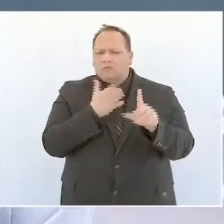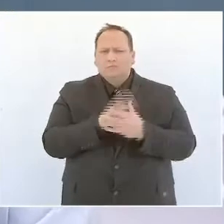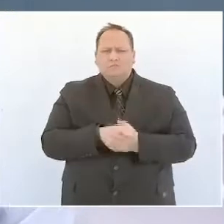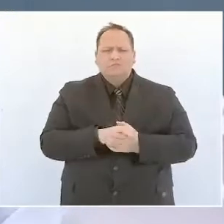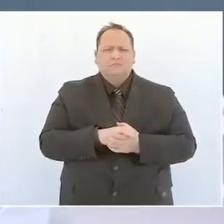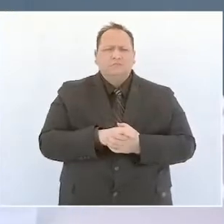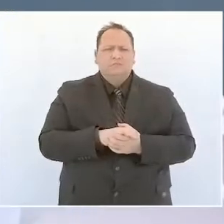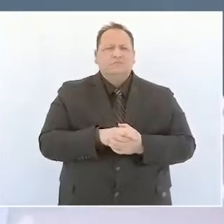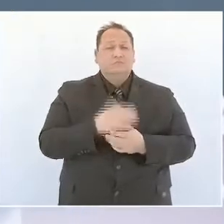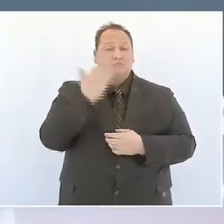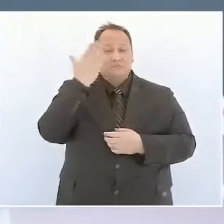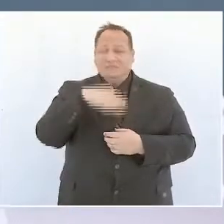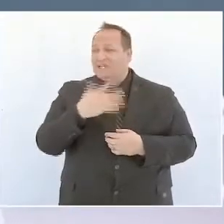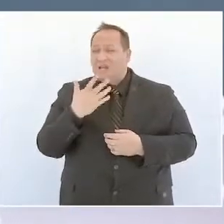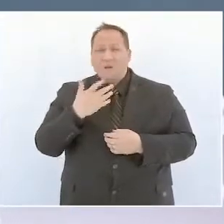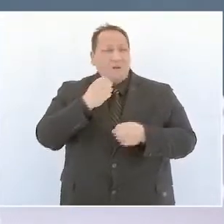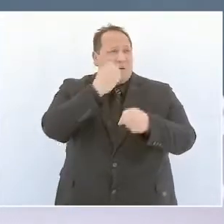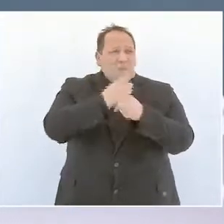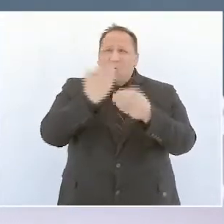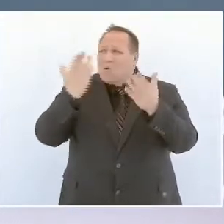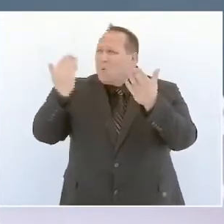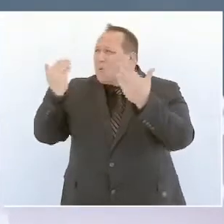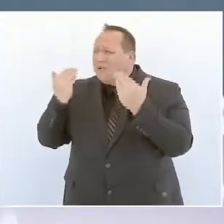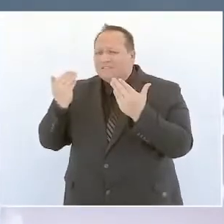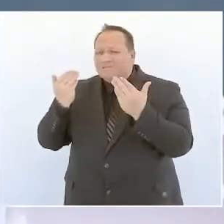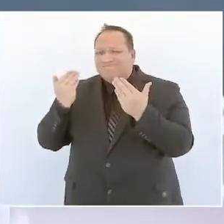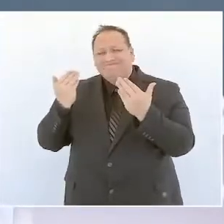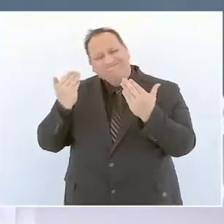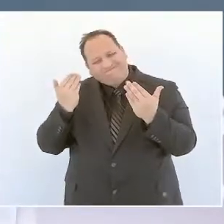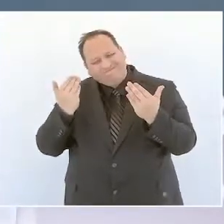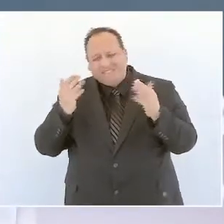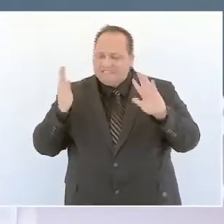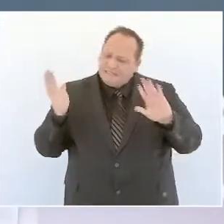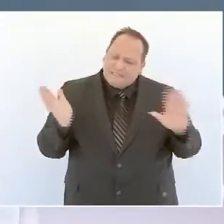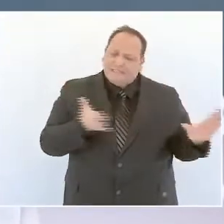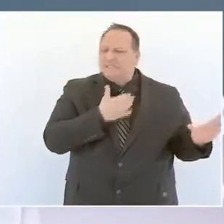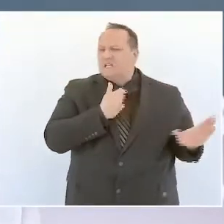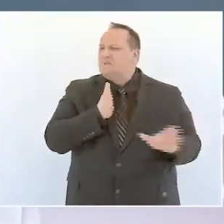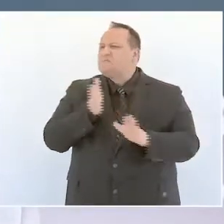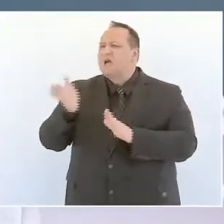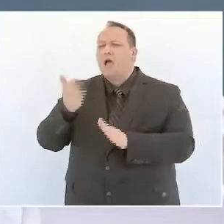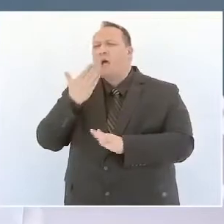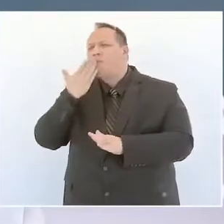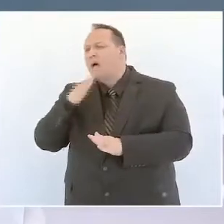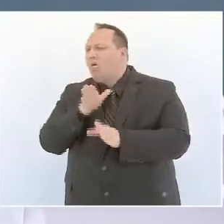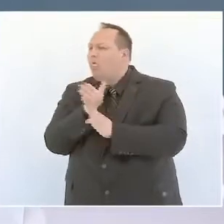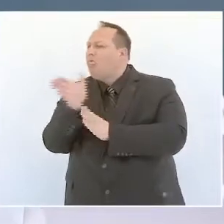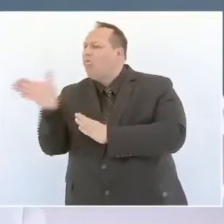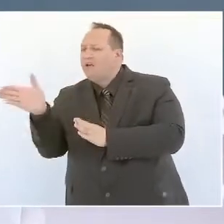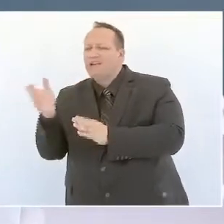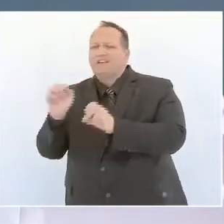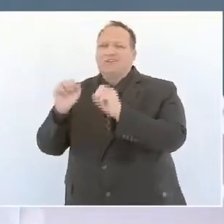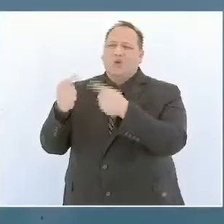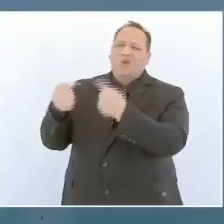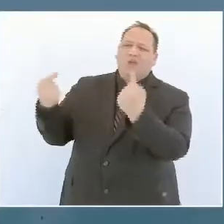por falta de oportunidades, tome el camino de las conductas